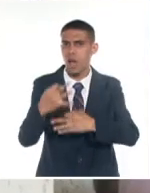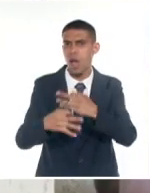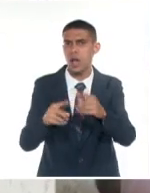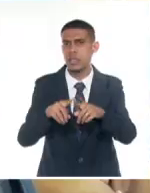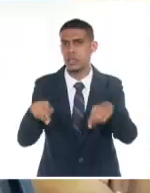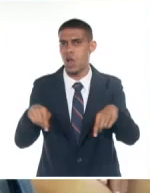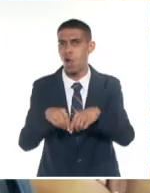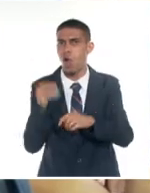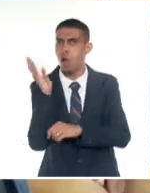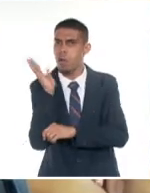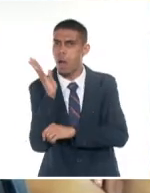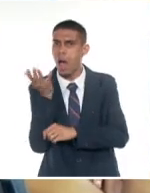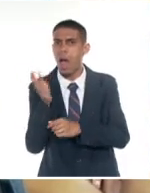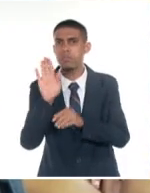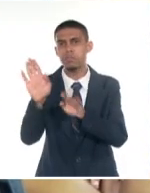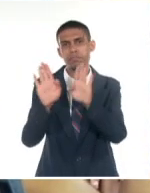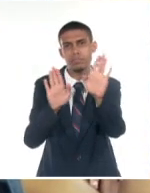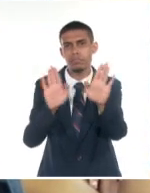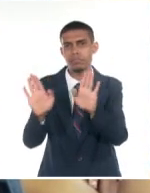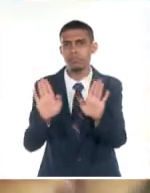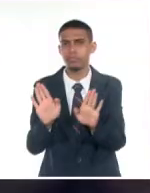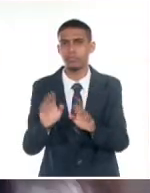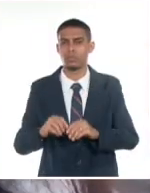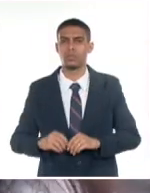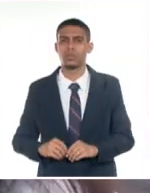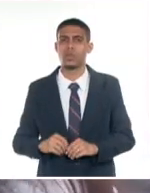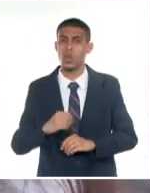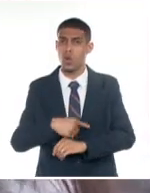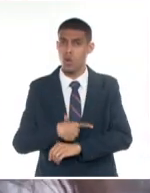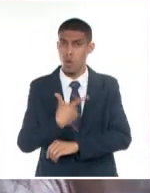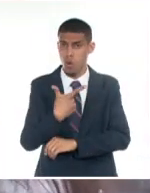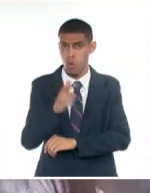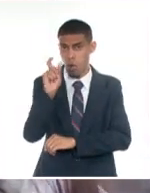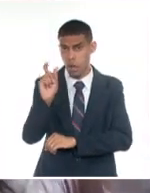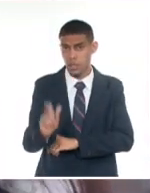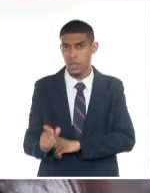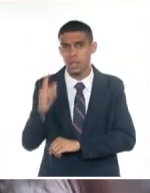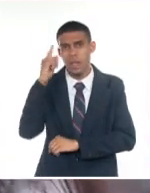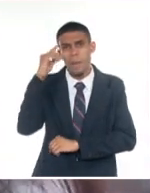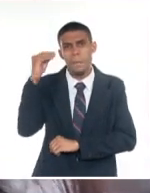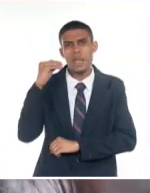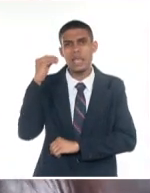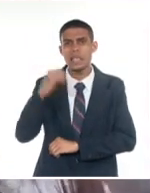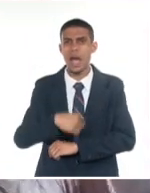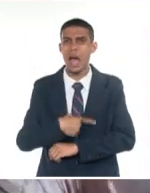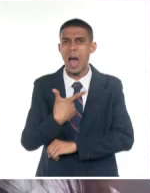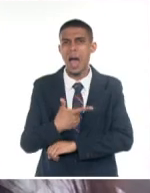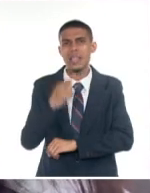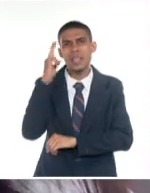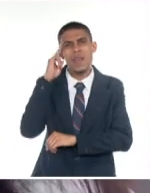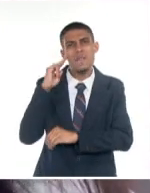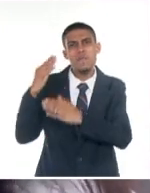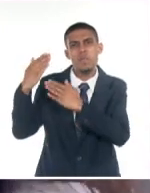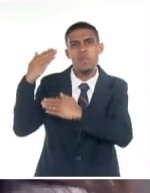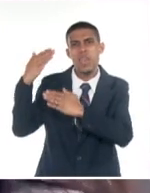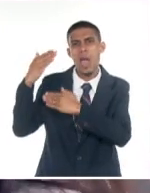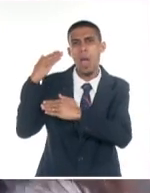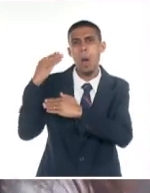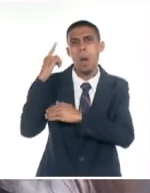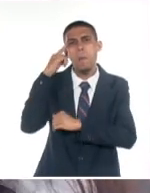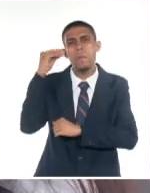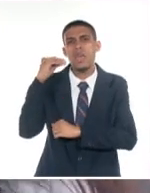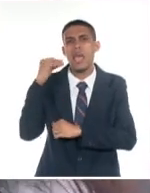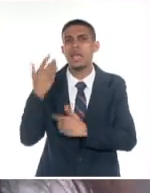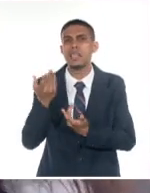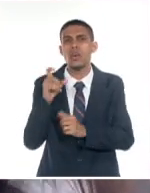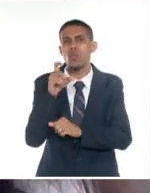ejercicios expositivos. Los artistas piensan generalmente que el arte contemporáneo versa sobre las